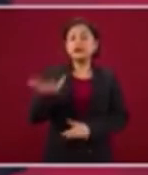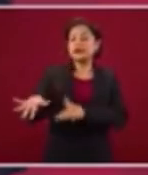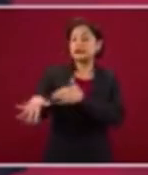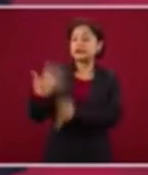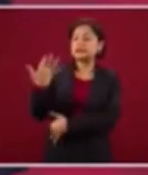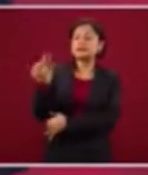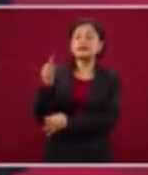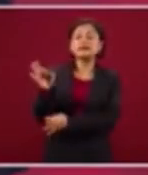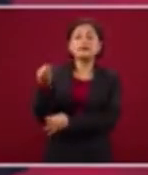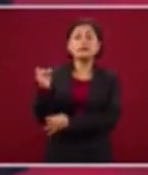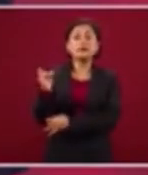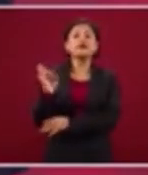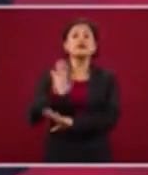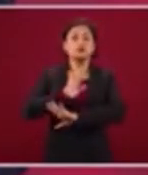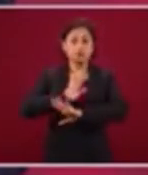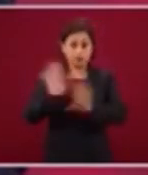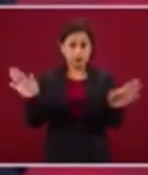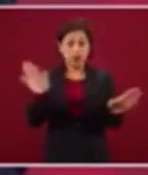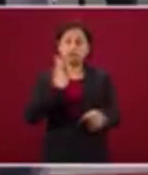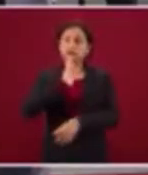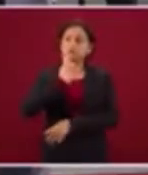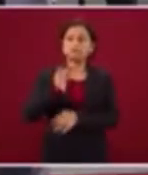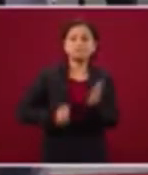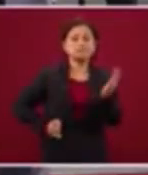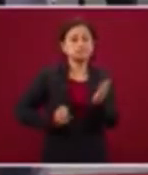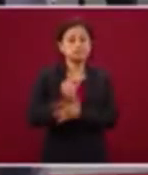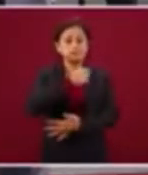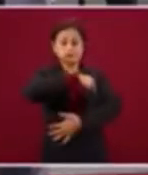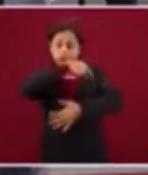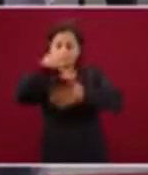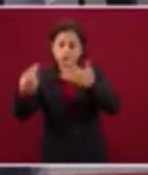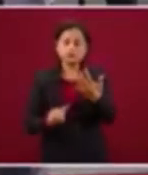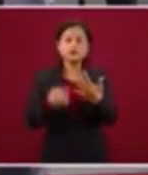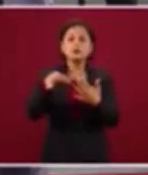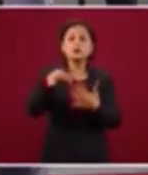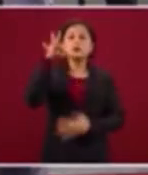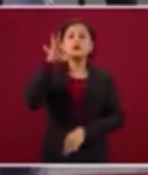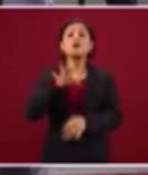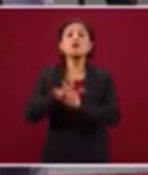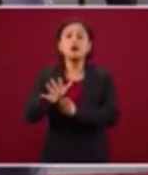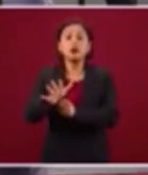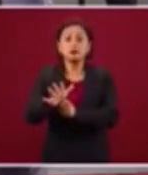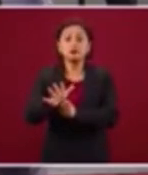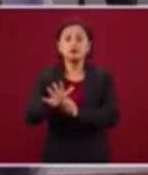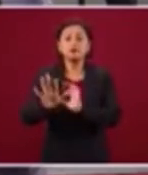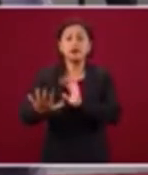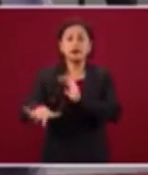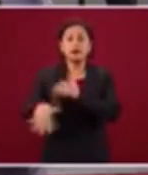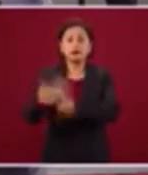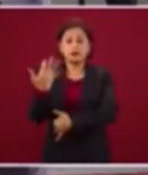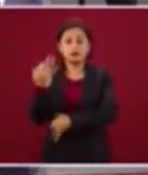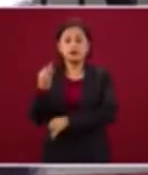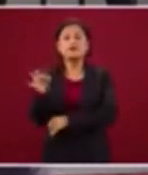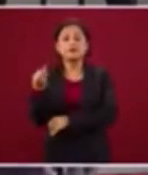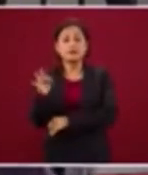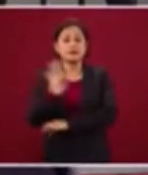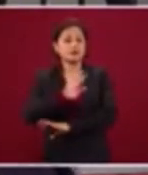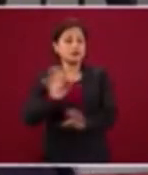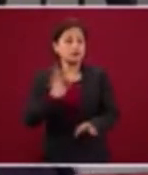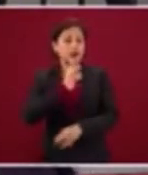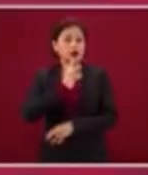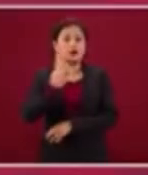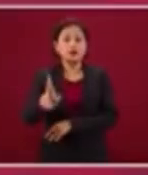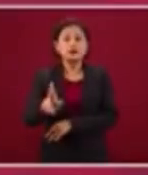por una u otra opción, 15 de febrero. ¿Por qué? Porque si es